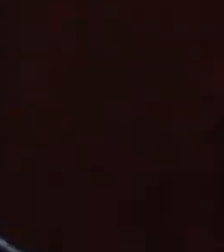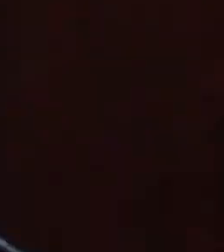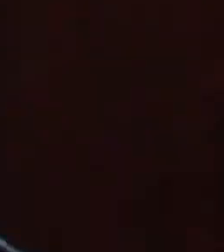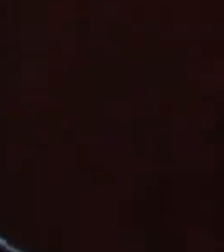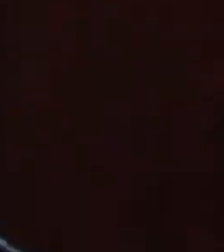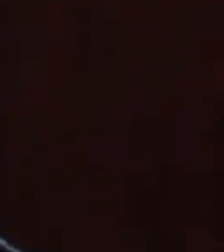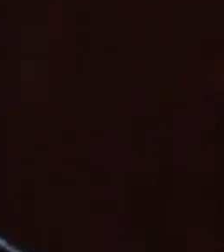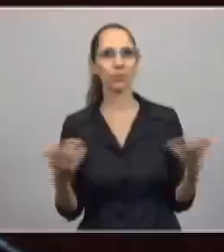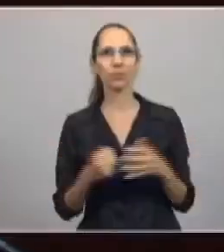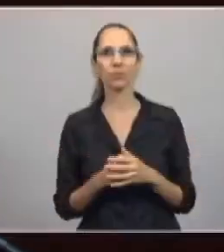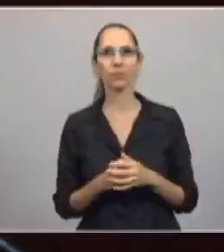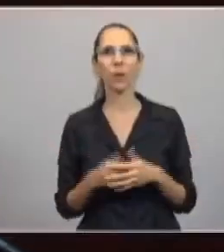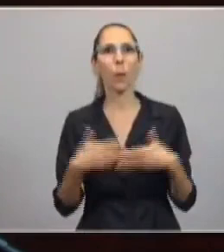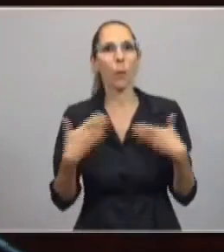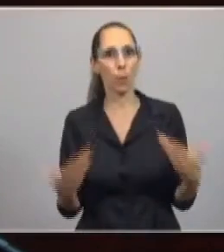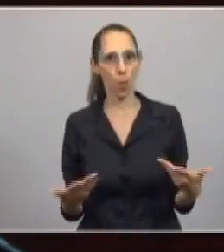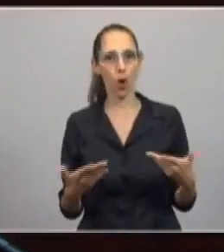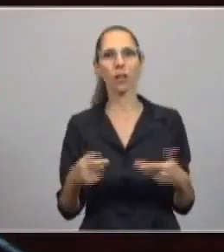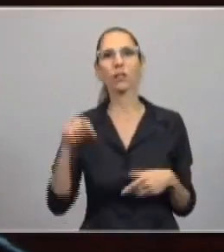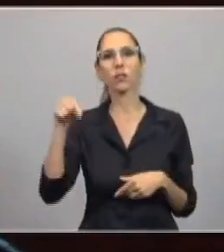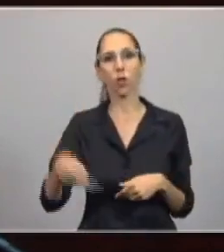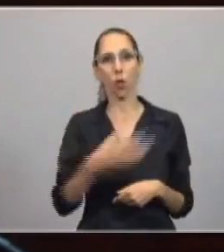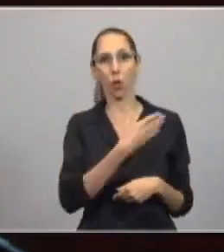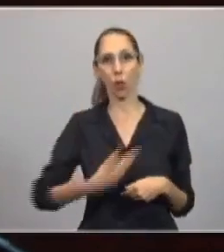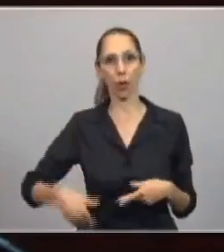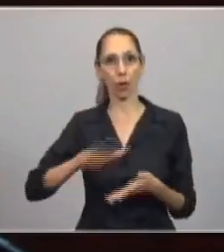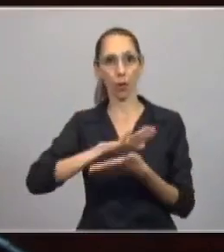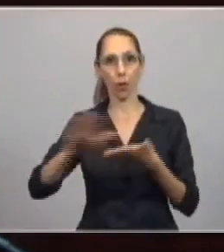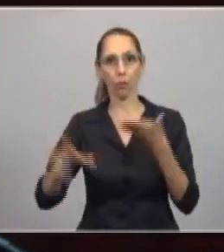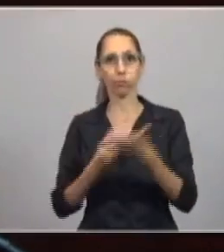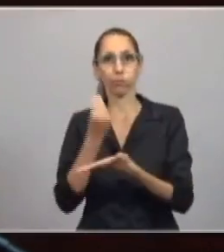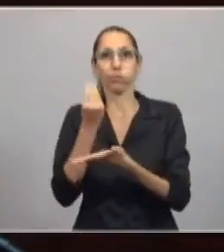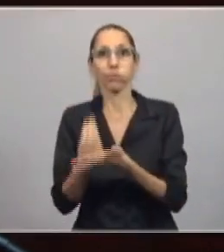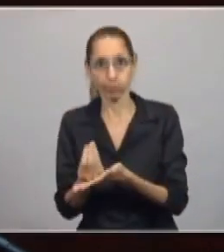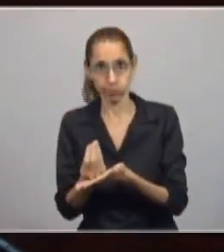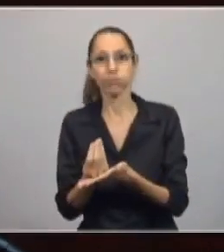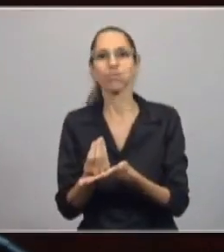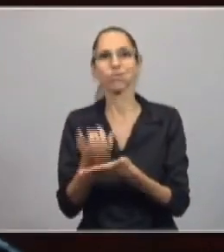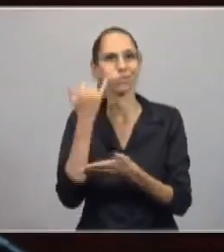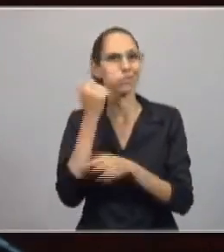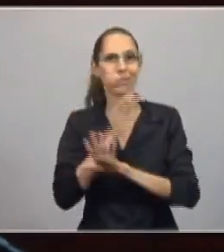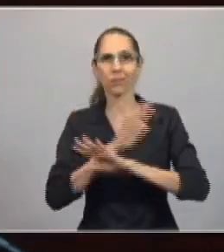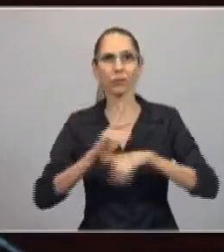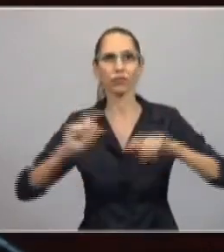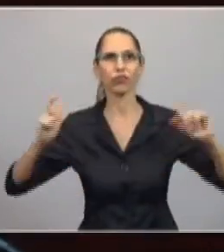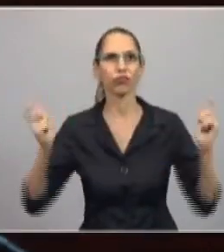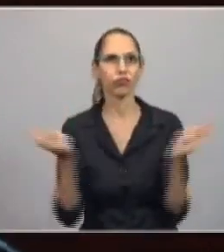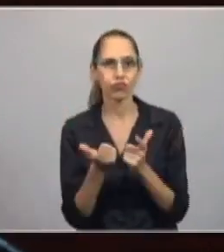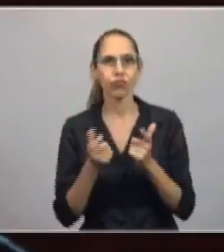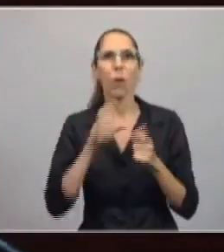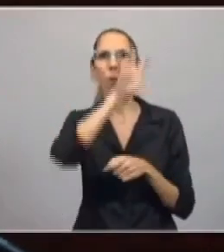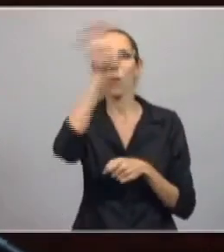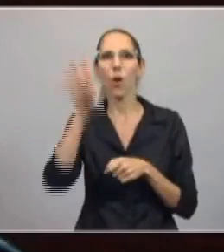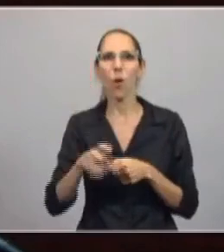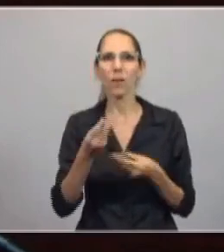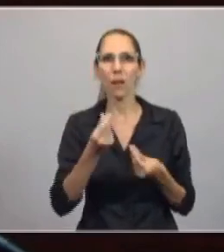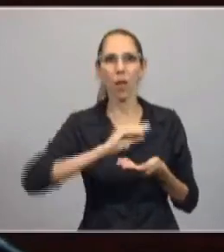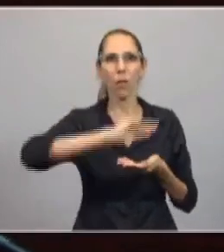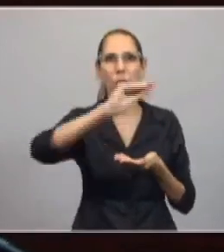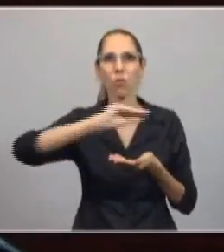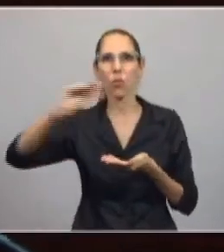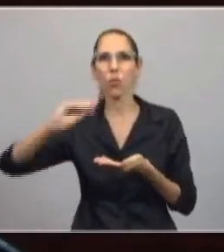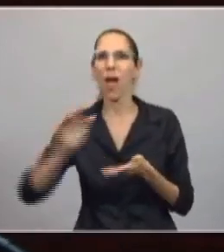Por eso, desde que asumió el gobierno actual, se redujo buena parte de los giros a las provincias por fuera